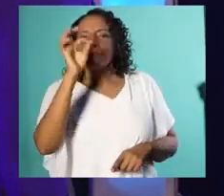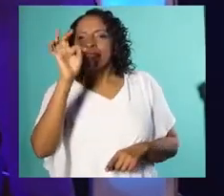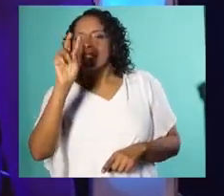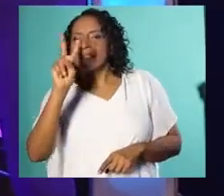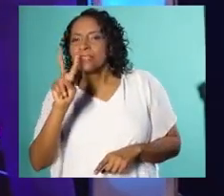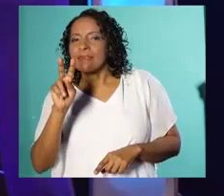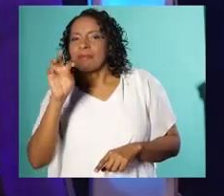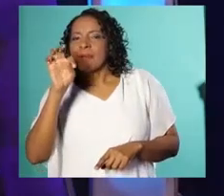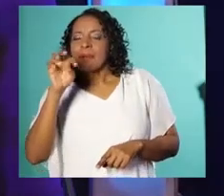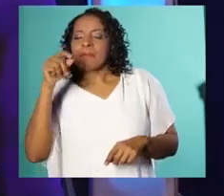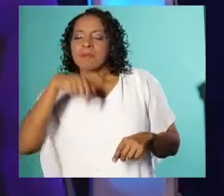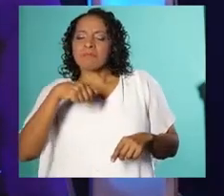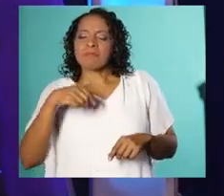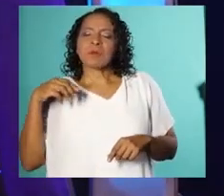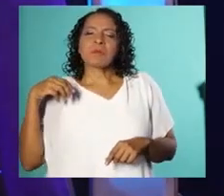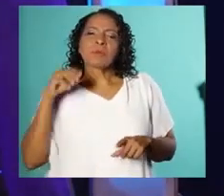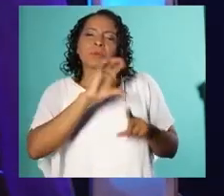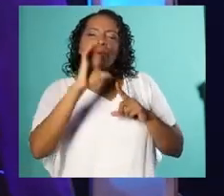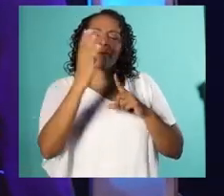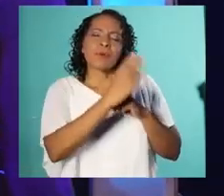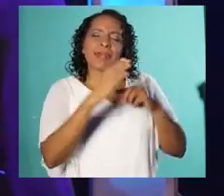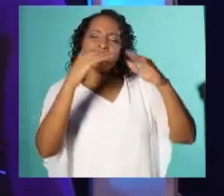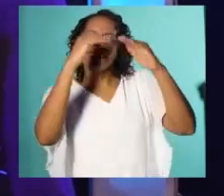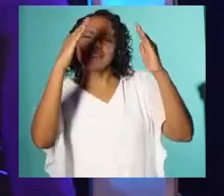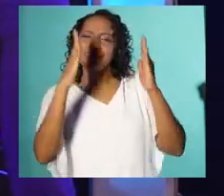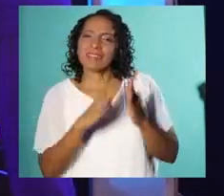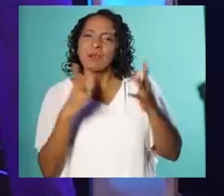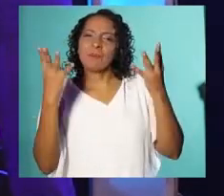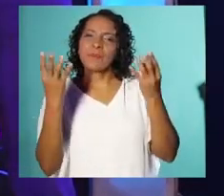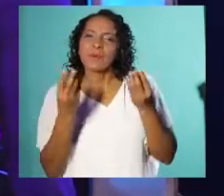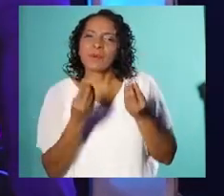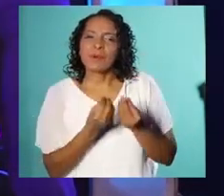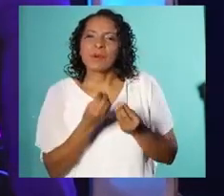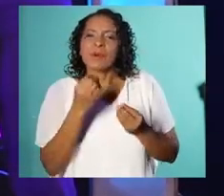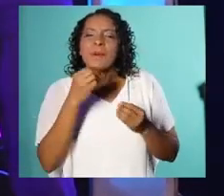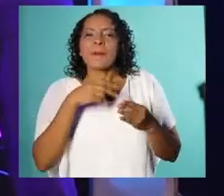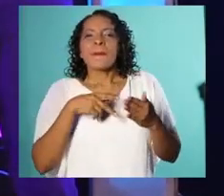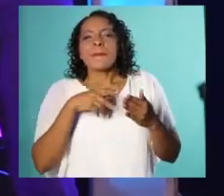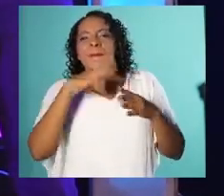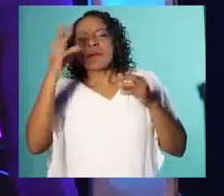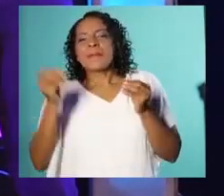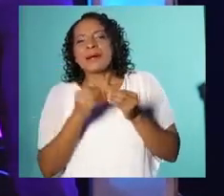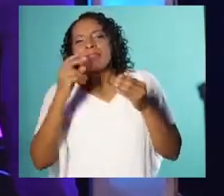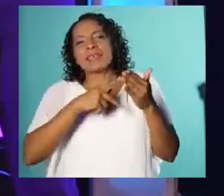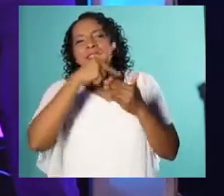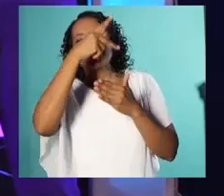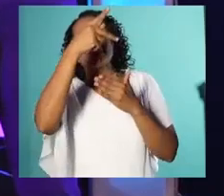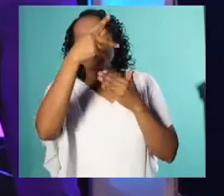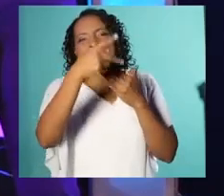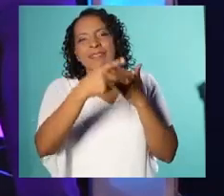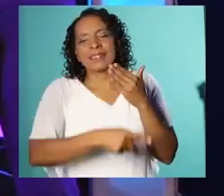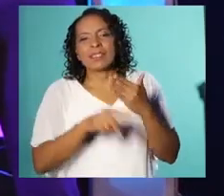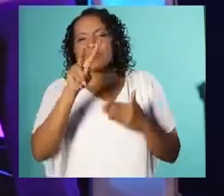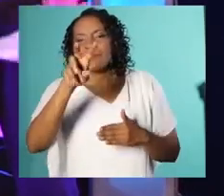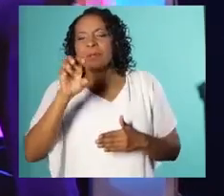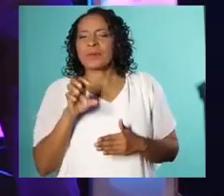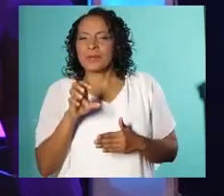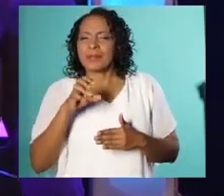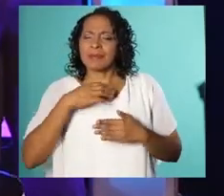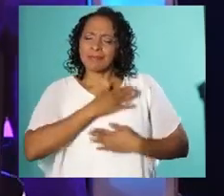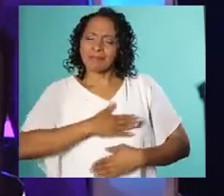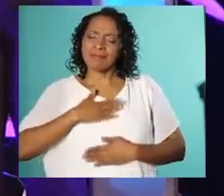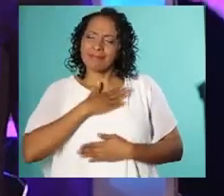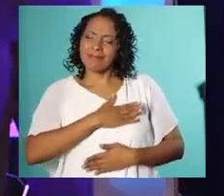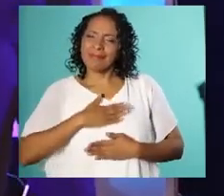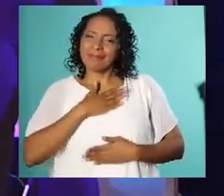con muchos más de 250 programas al aire, disfrutando y celebrando el artista panameño en